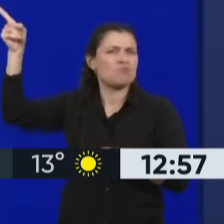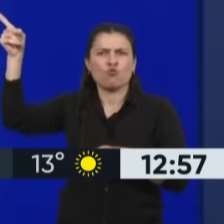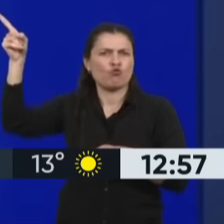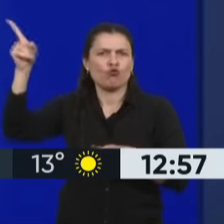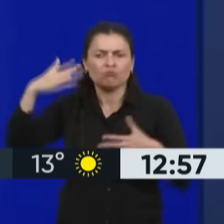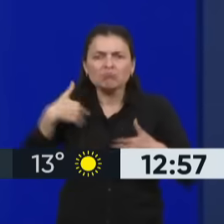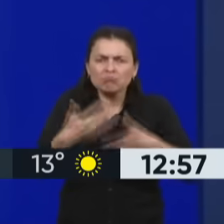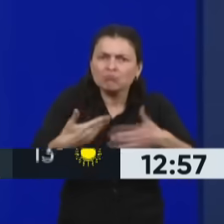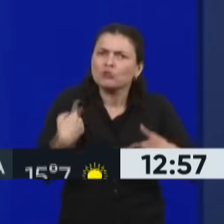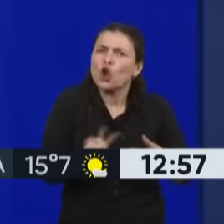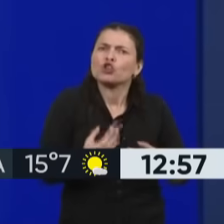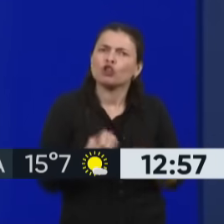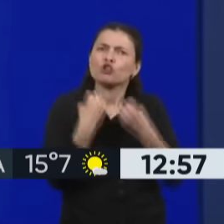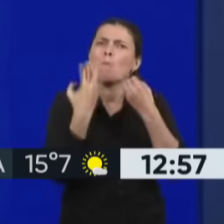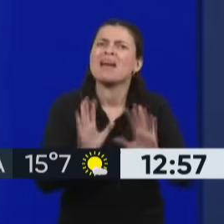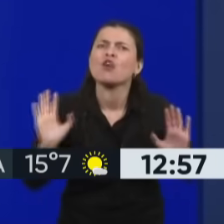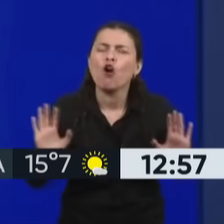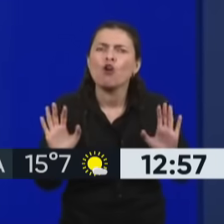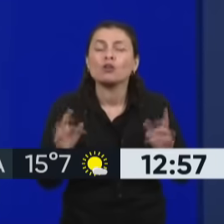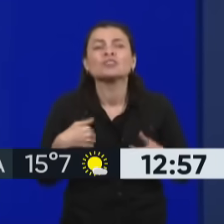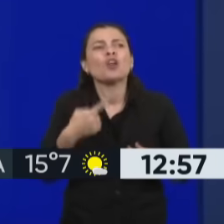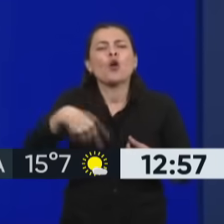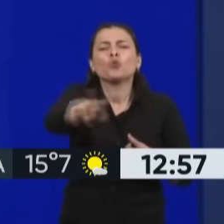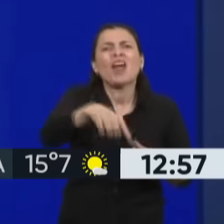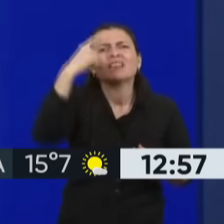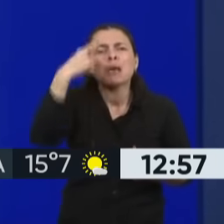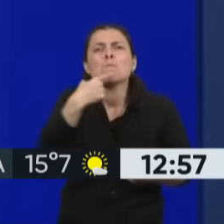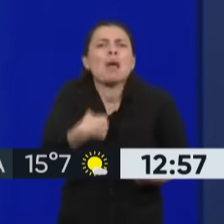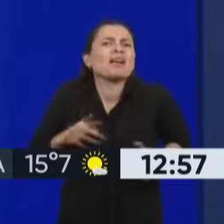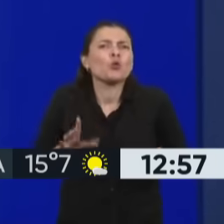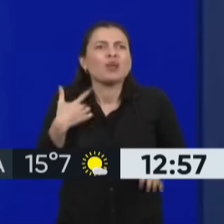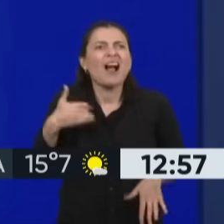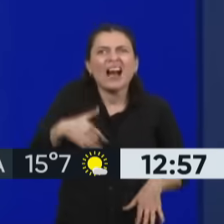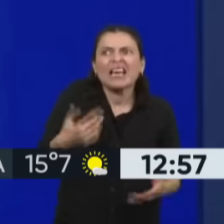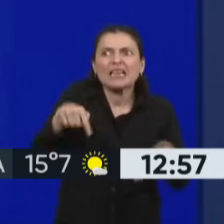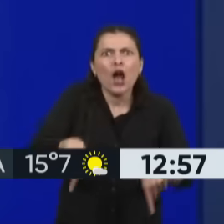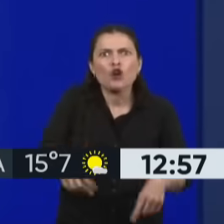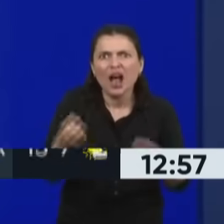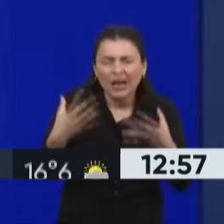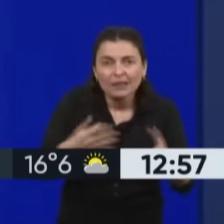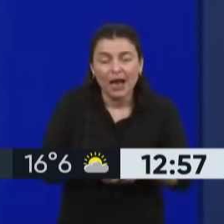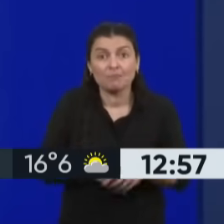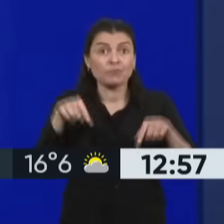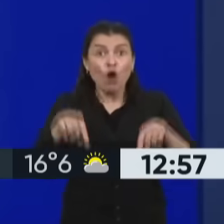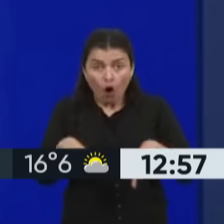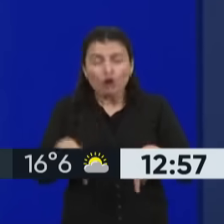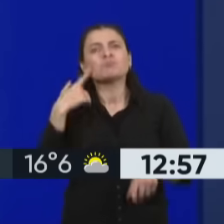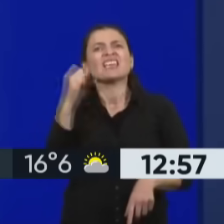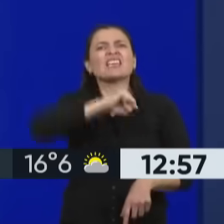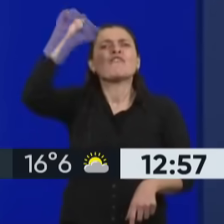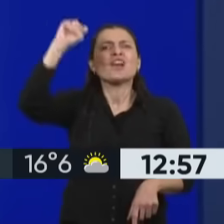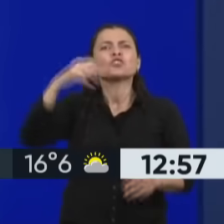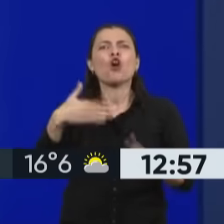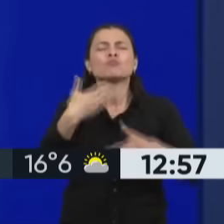podrían preguntarse entonces, ¿dónde está Argentina hoy? Hoy nos encontramos con un país cuya inflación viaja en la zona